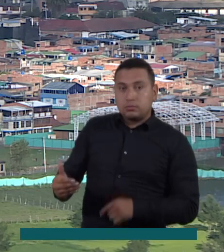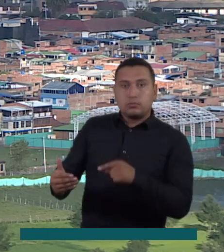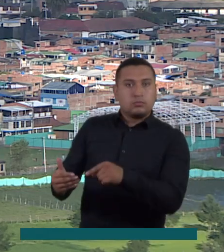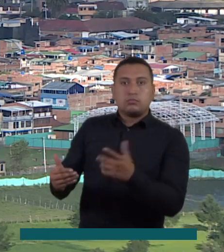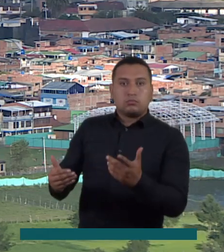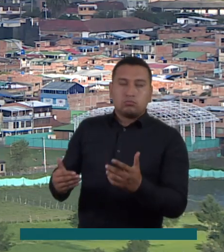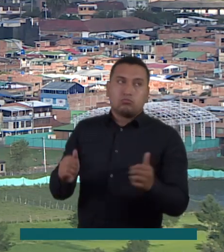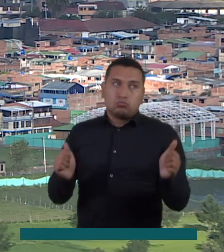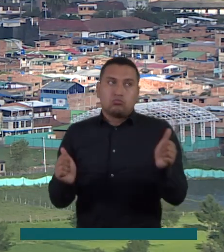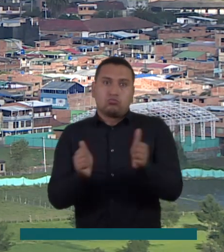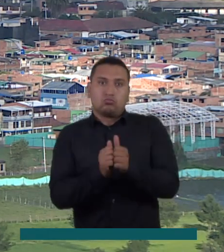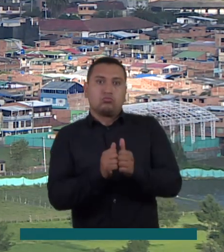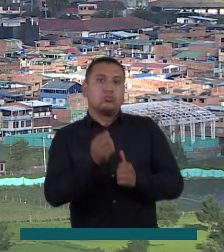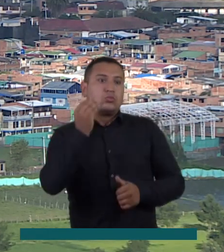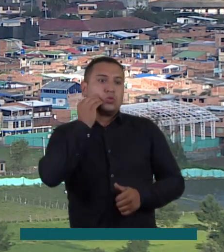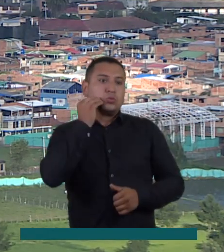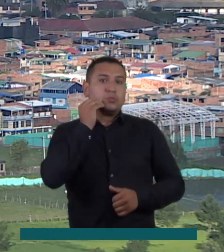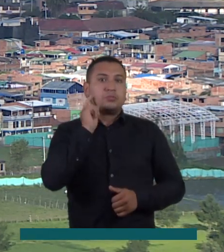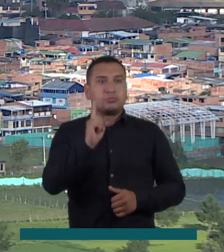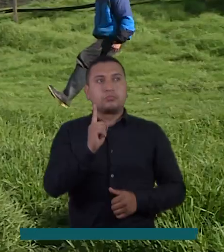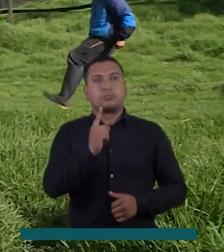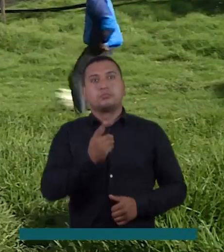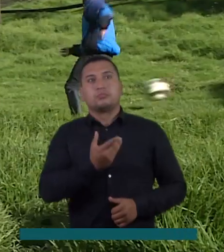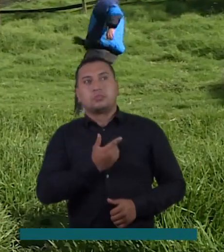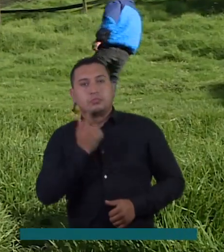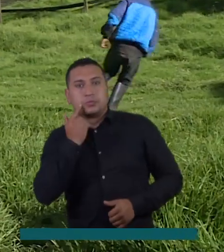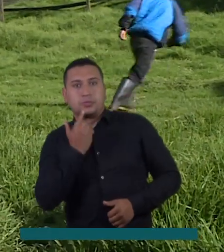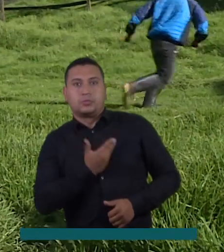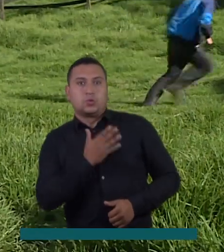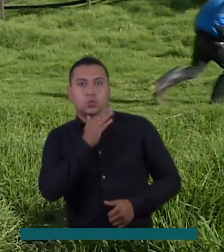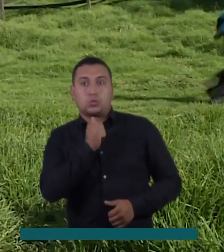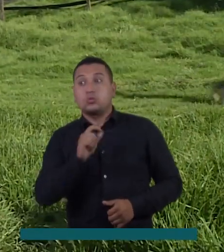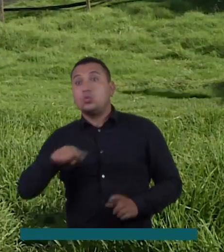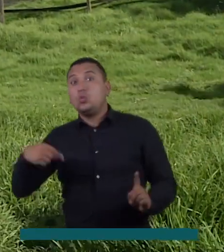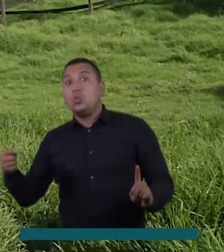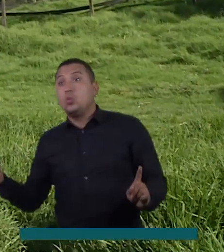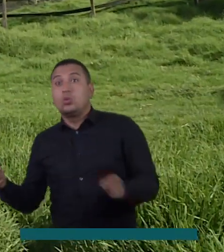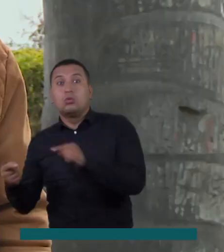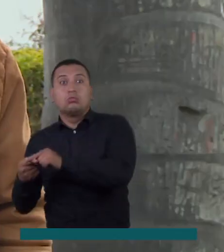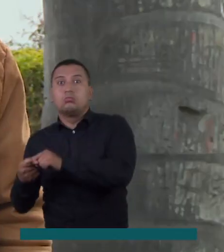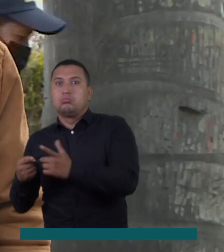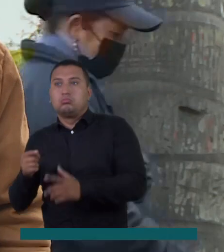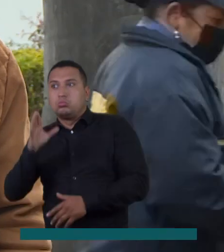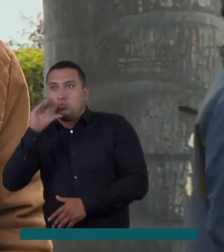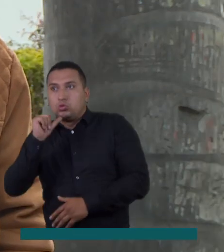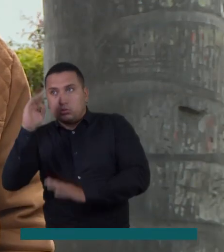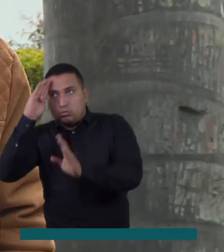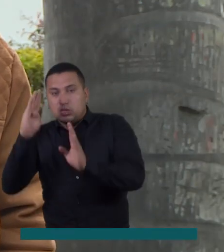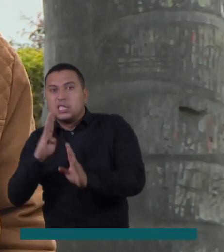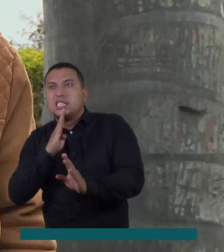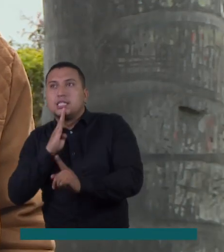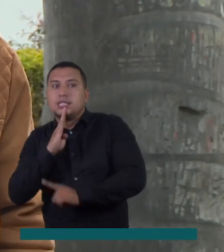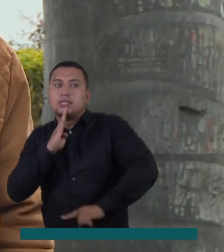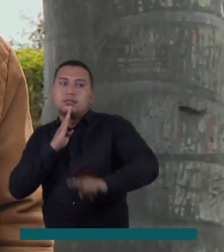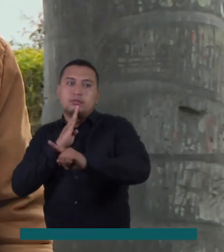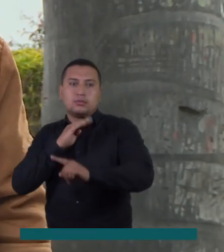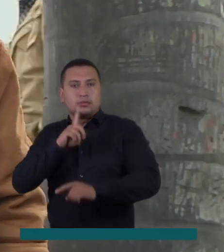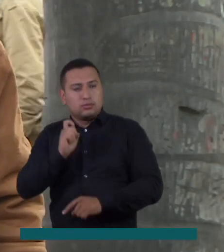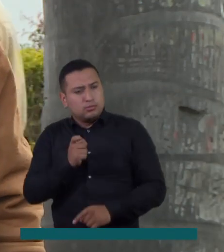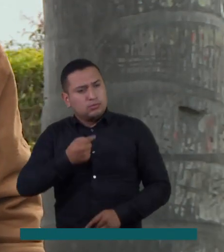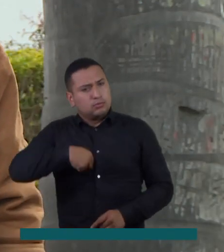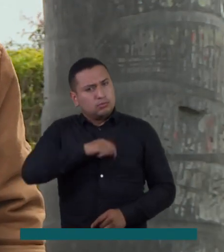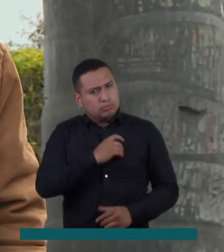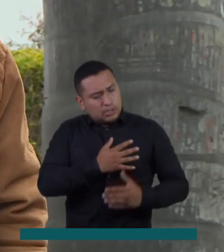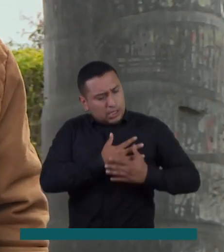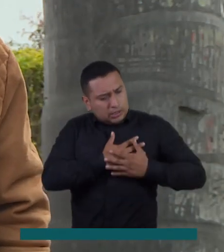pero en Cibatec son muchos los pacientes psiquiátricos que no tienen ese acompañamiento familiar. Debemos ponernos la mano en el corazón por nuestros